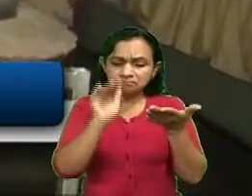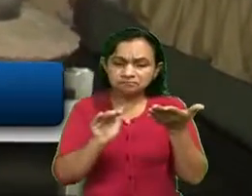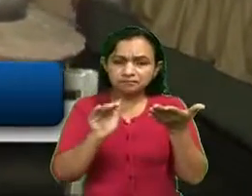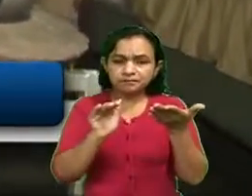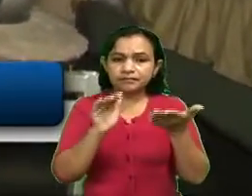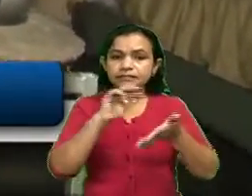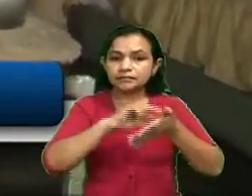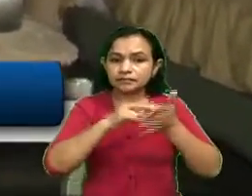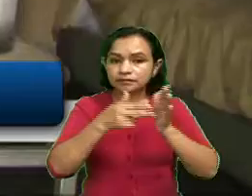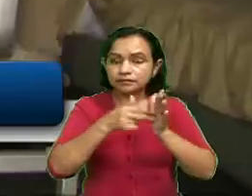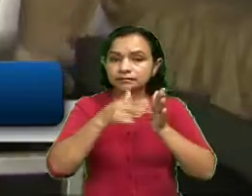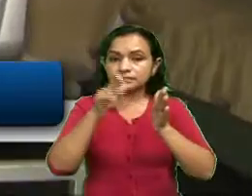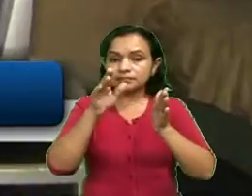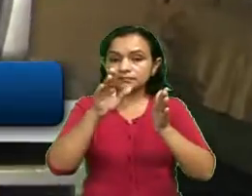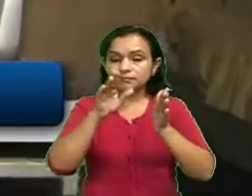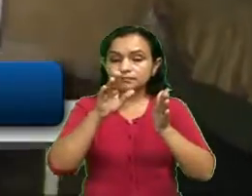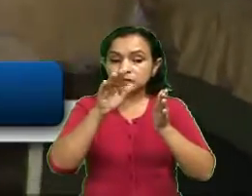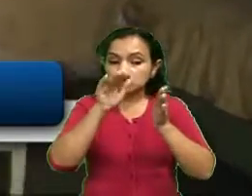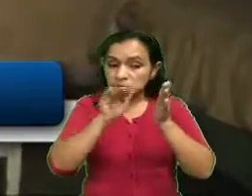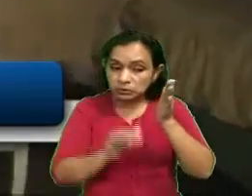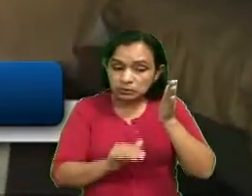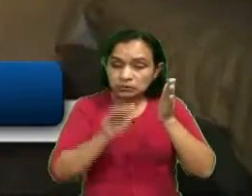esto significa las plaquetas bajas, y